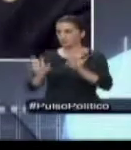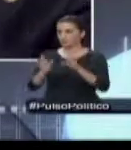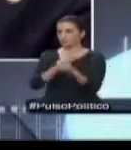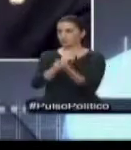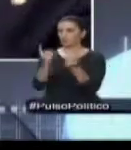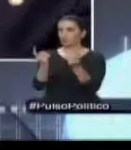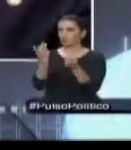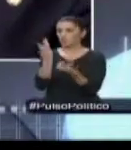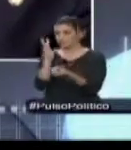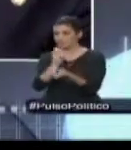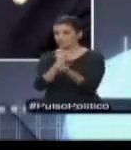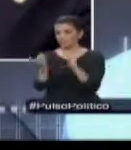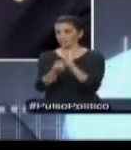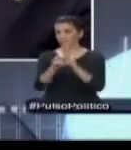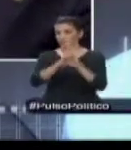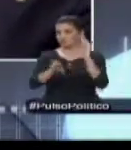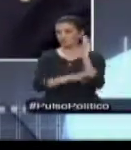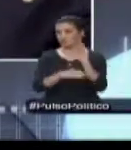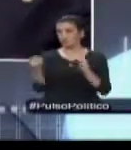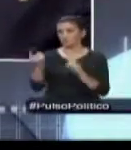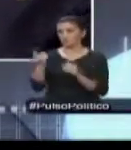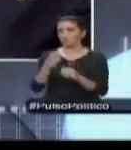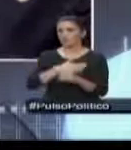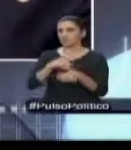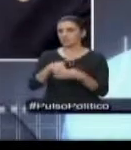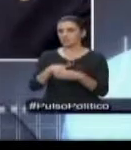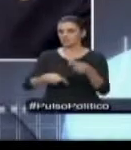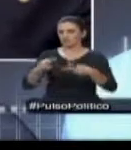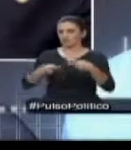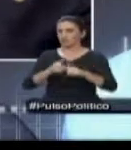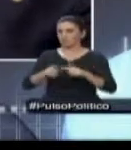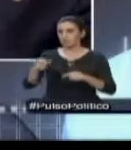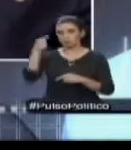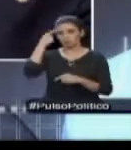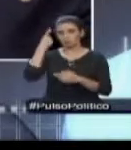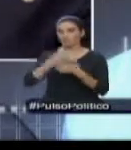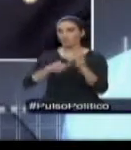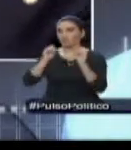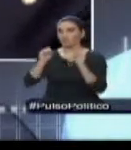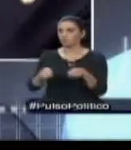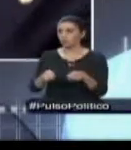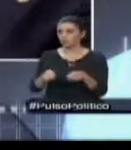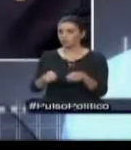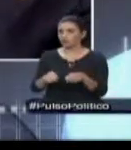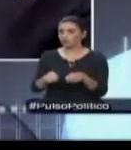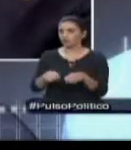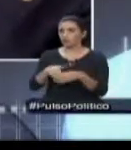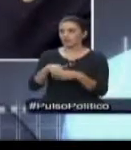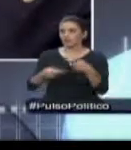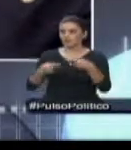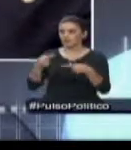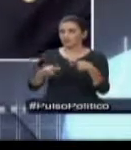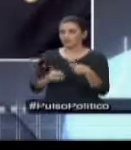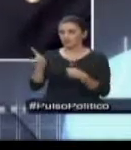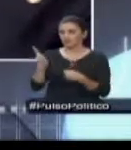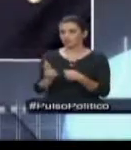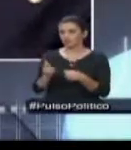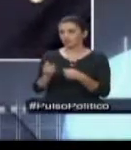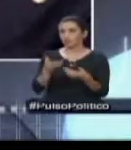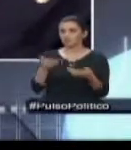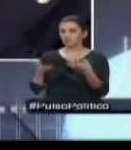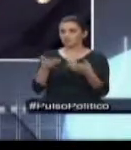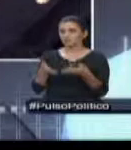16 tienen que ser tramitadas en segundo sin embargo pienso que pudiera del debate en el pleno de la asamblea